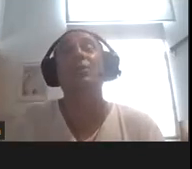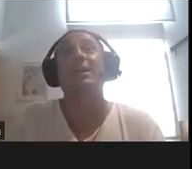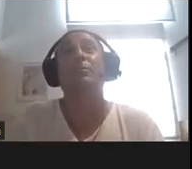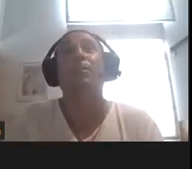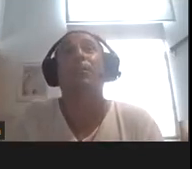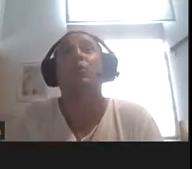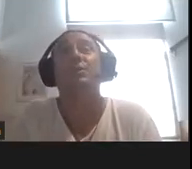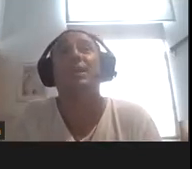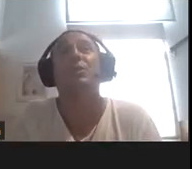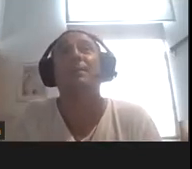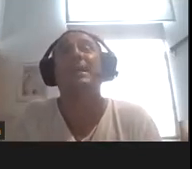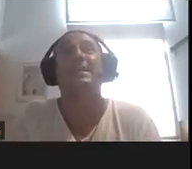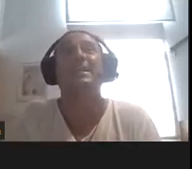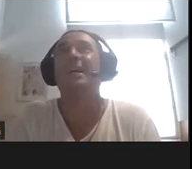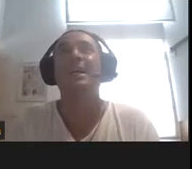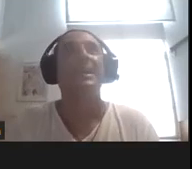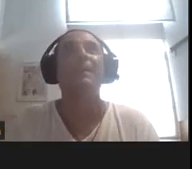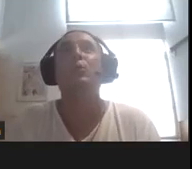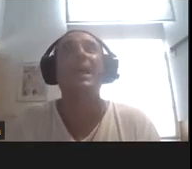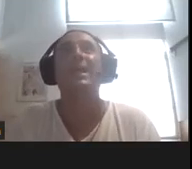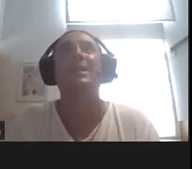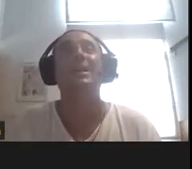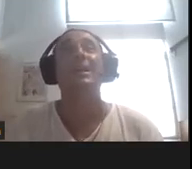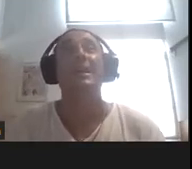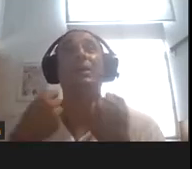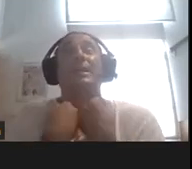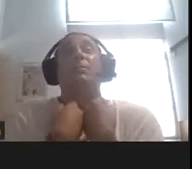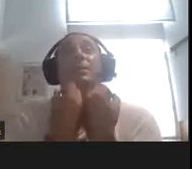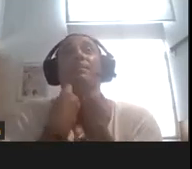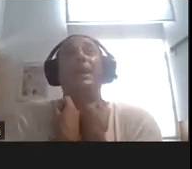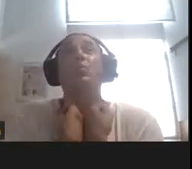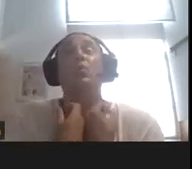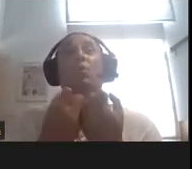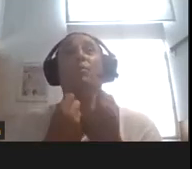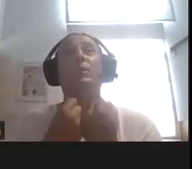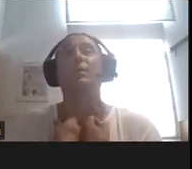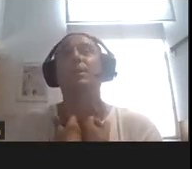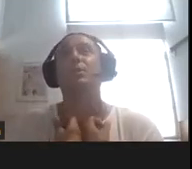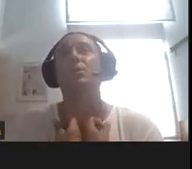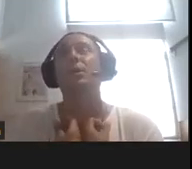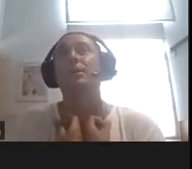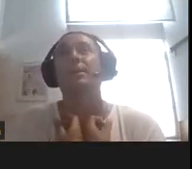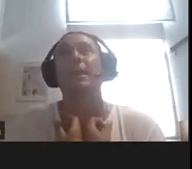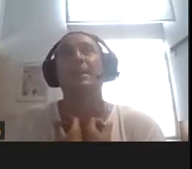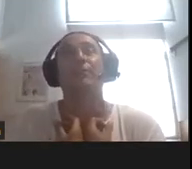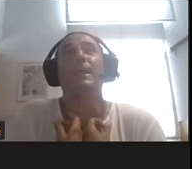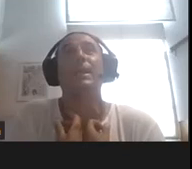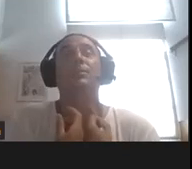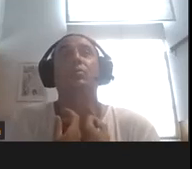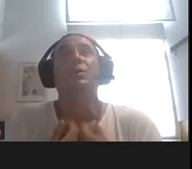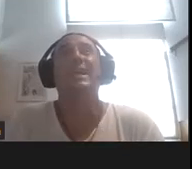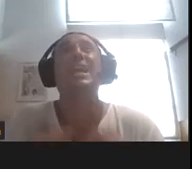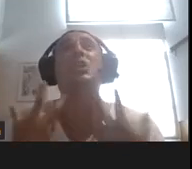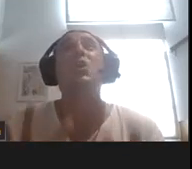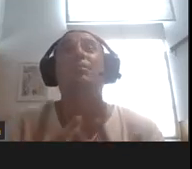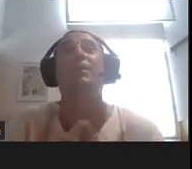cantidad de cosas que estamos produciendo en América Latina es brutal. Las cosas que tenemos en Perú, los documentos que hemos hecho desde la plataforma Nexo más